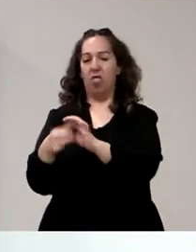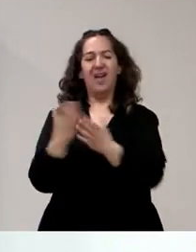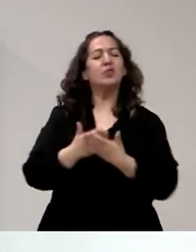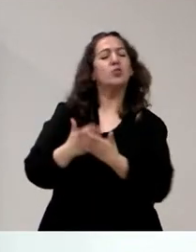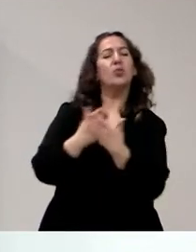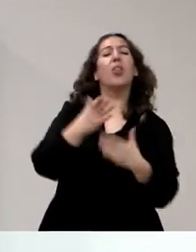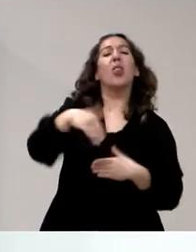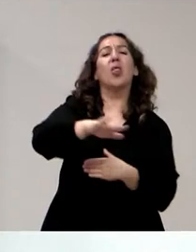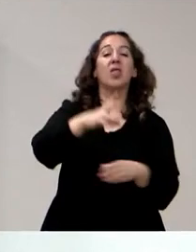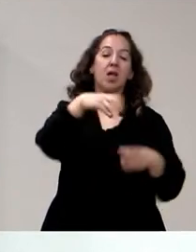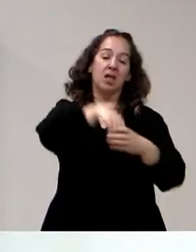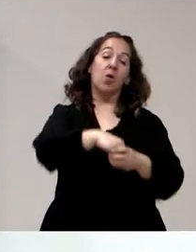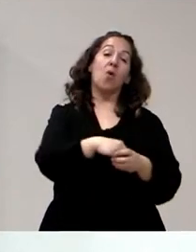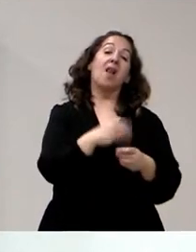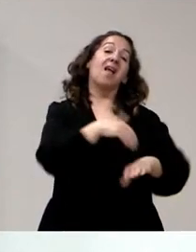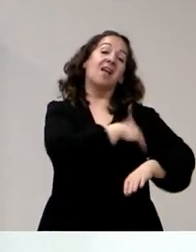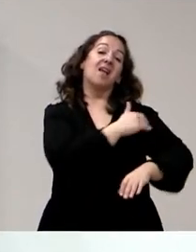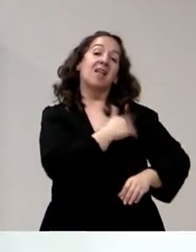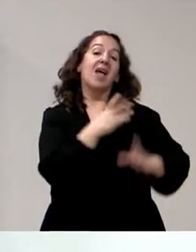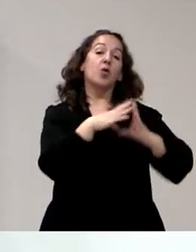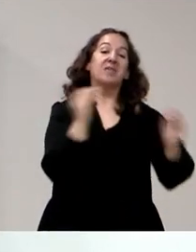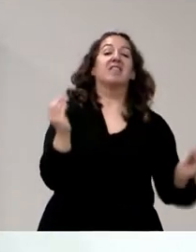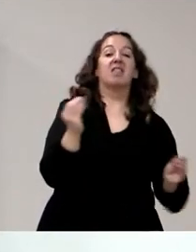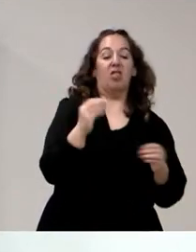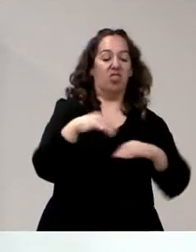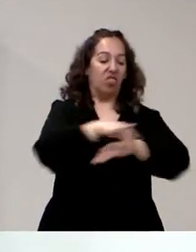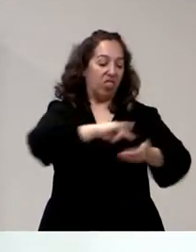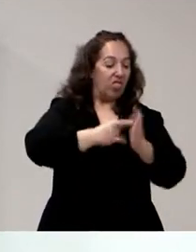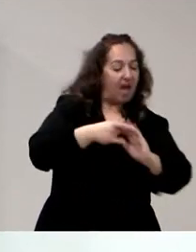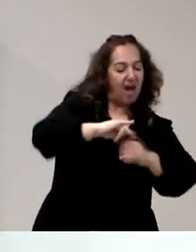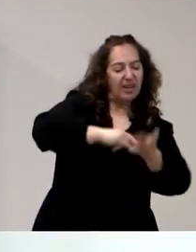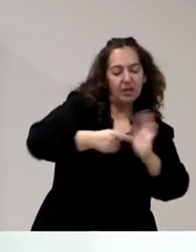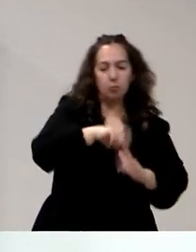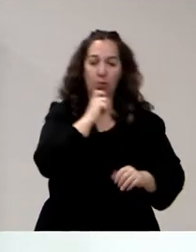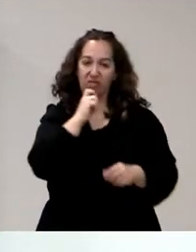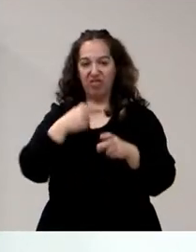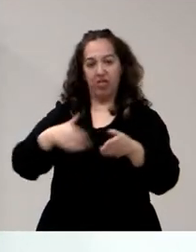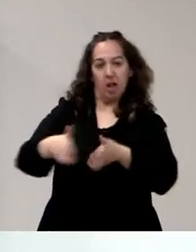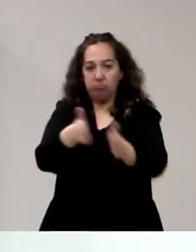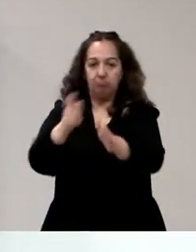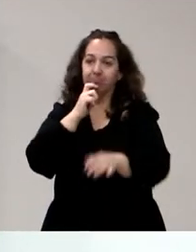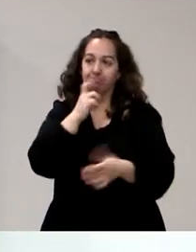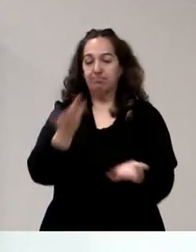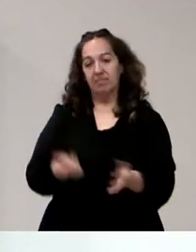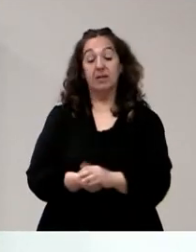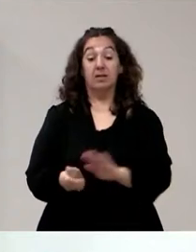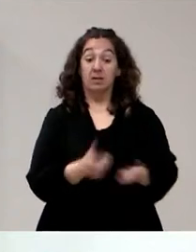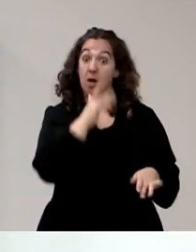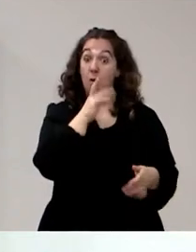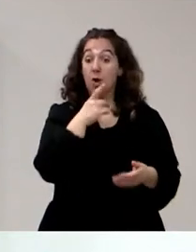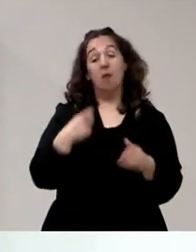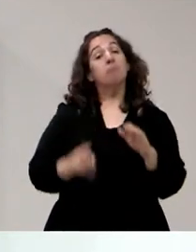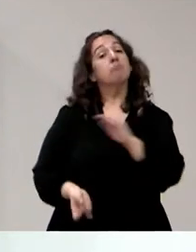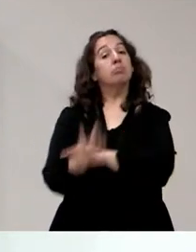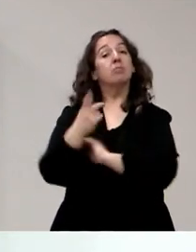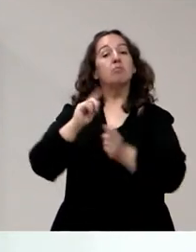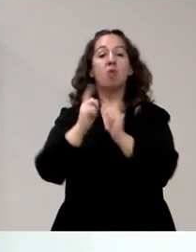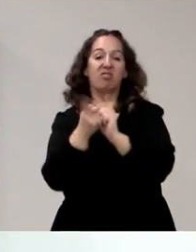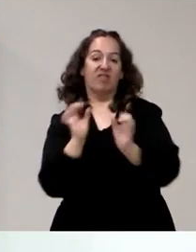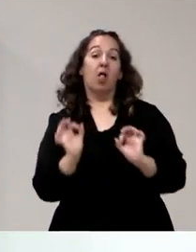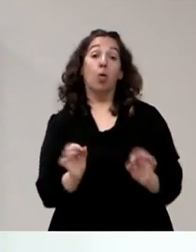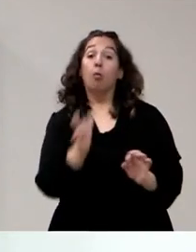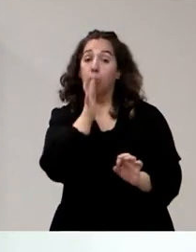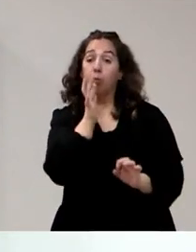en las escuelas de de ingenieros de caminos de arquitectos etcétera por su tremenda complejidad estamos en este momento tramitando un modificado